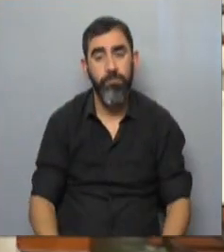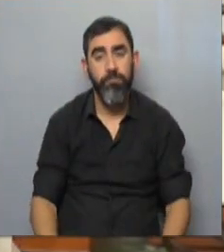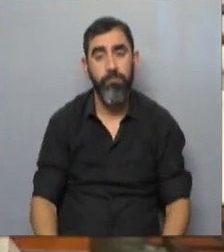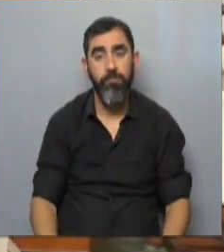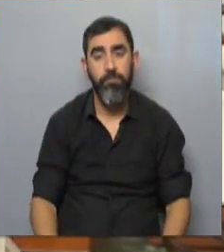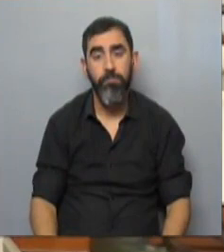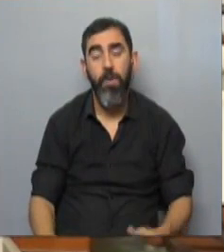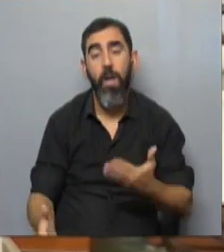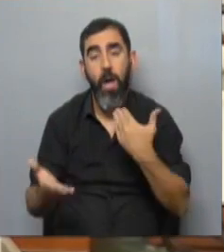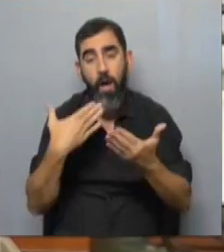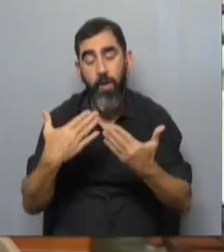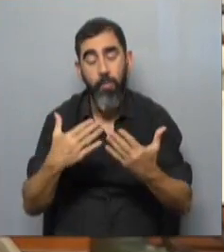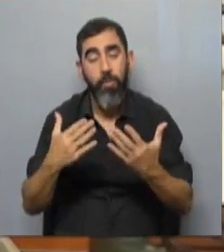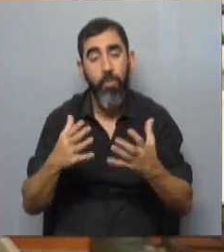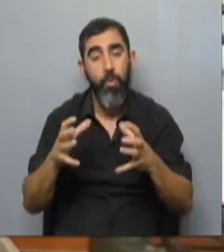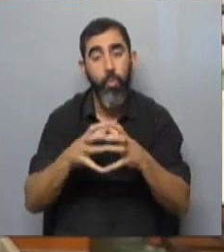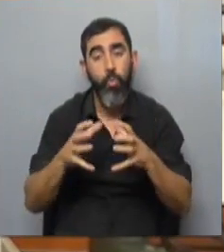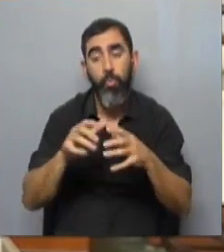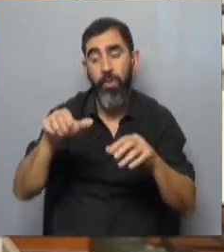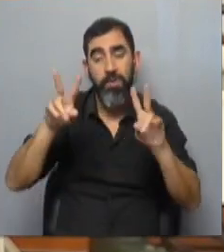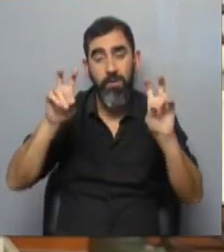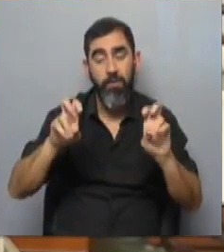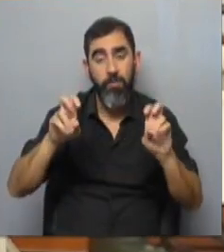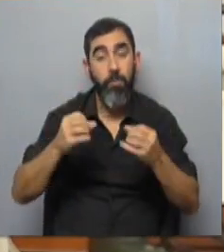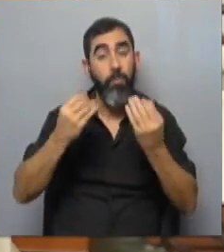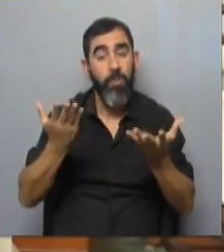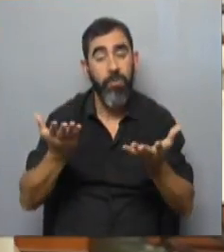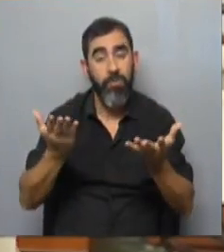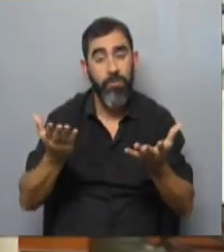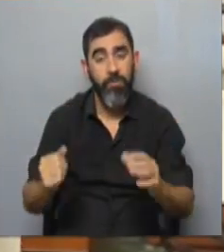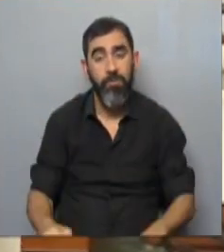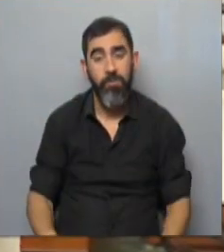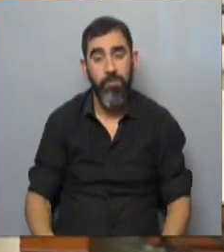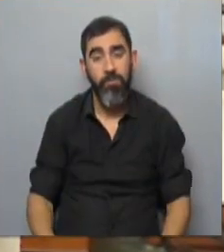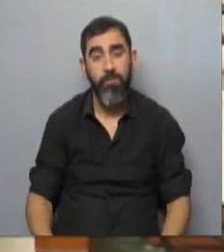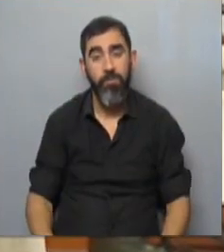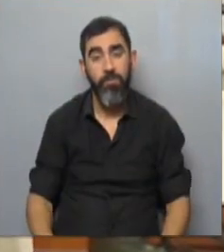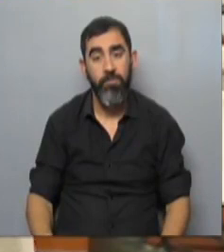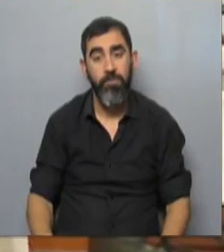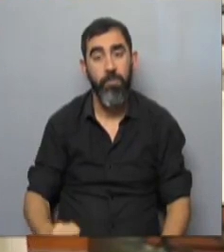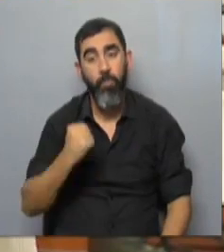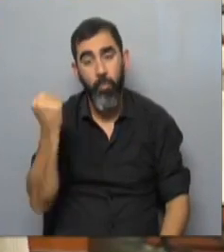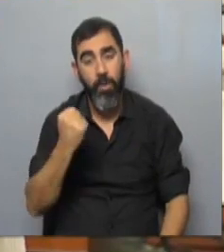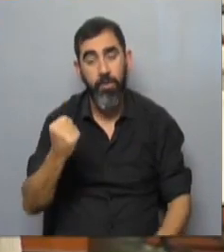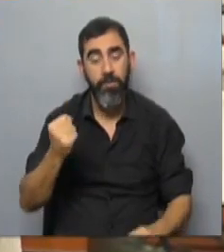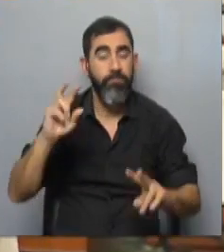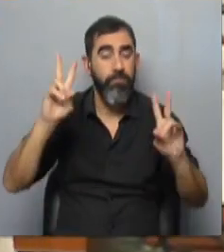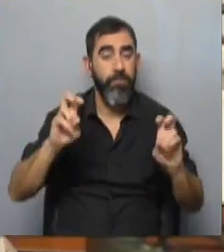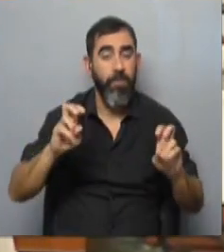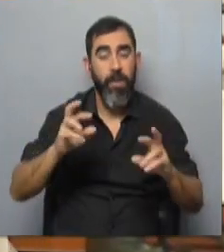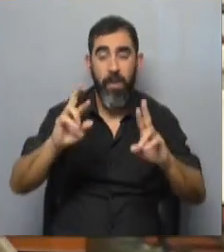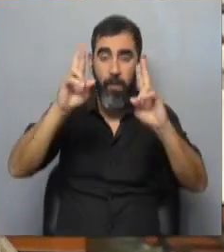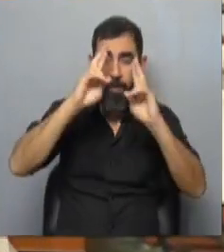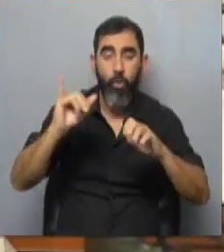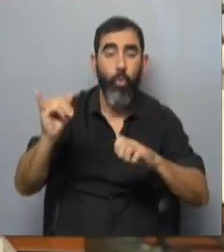estar conversando con la bancada acerca de esto que sucedió, porque como decía, es importante nuestro sentido, ¿no?, en cuanto al respeto